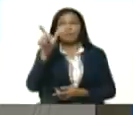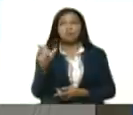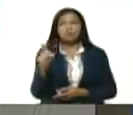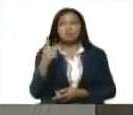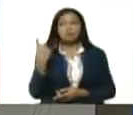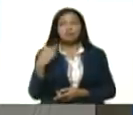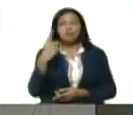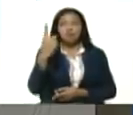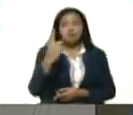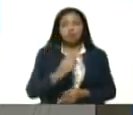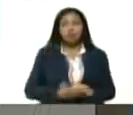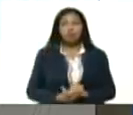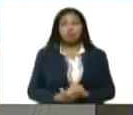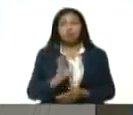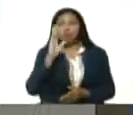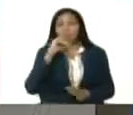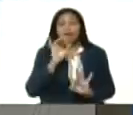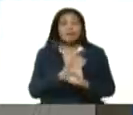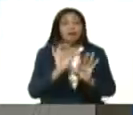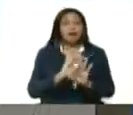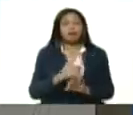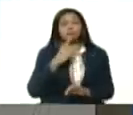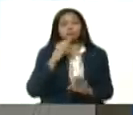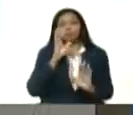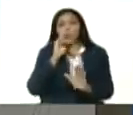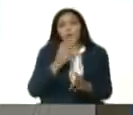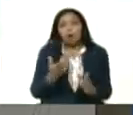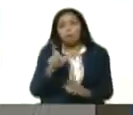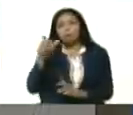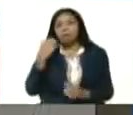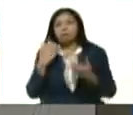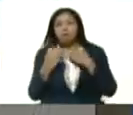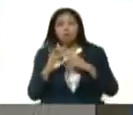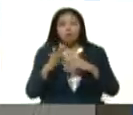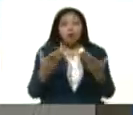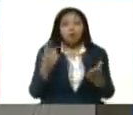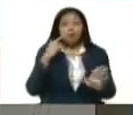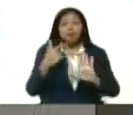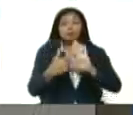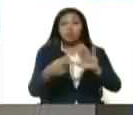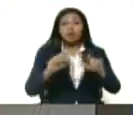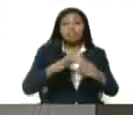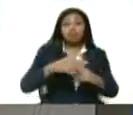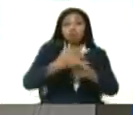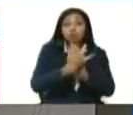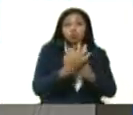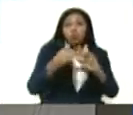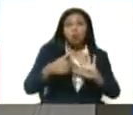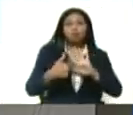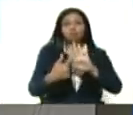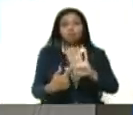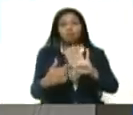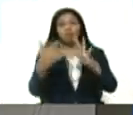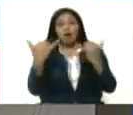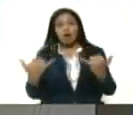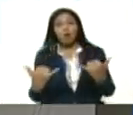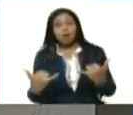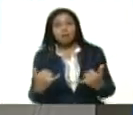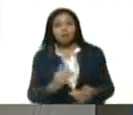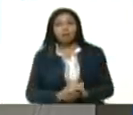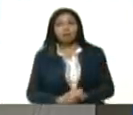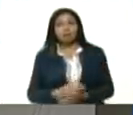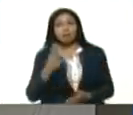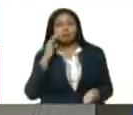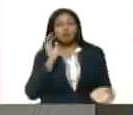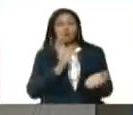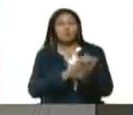caso. Cuando no tenemos ningún caso, no tenemos ningún caso. Y cuando se presenta una situación como la que se está presentando en el